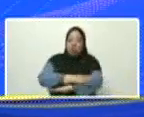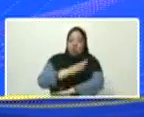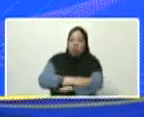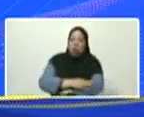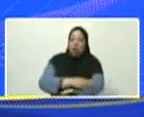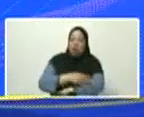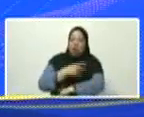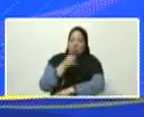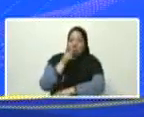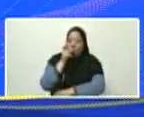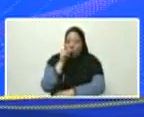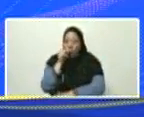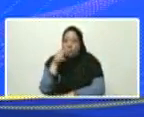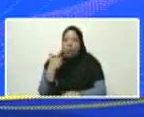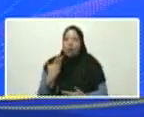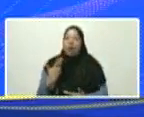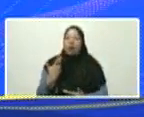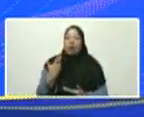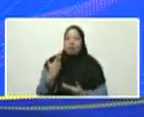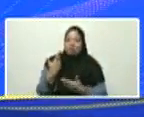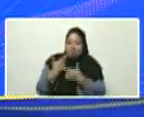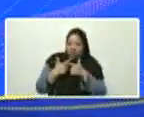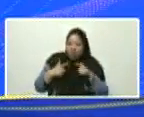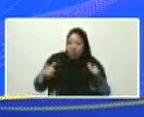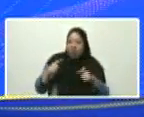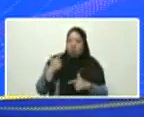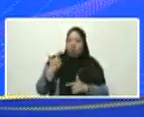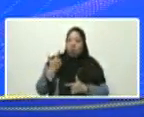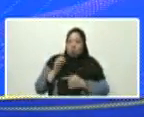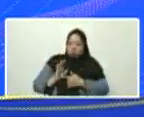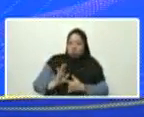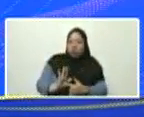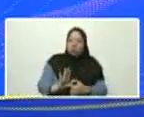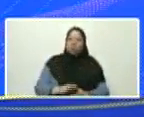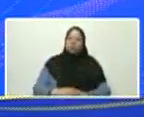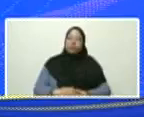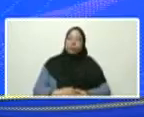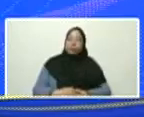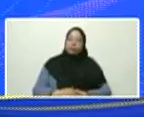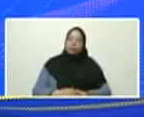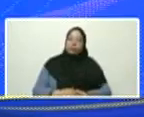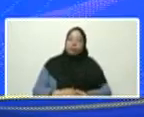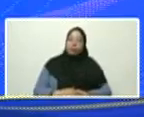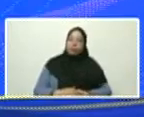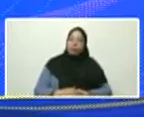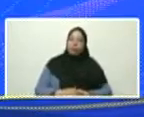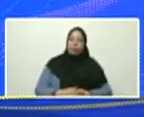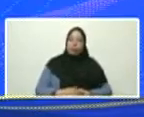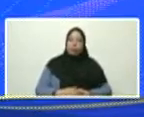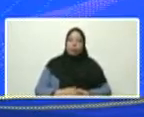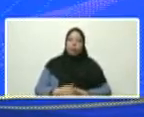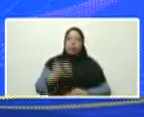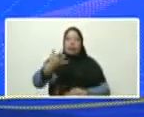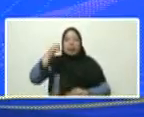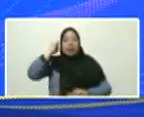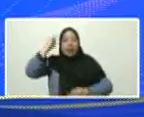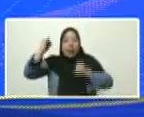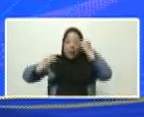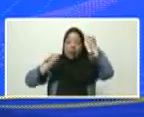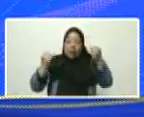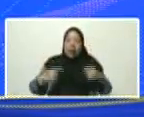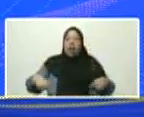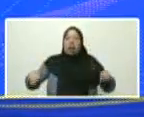Fue un hombre que siempre llevó a la demostración práctica sus ideas de